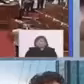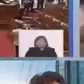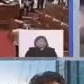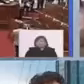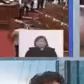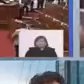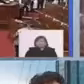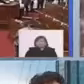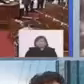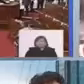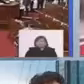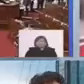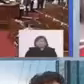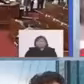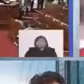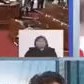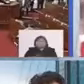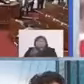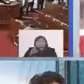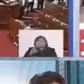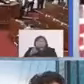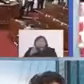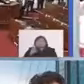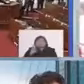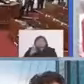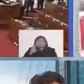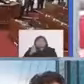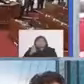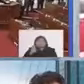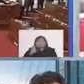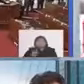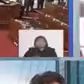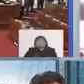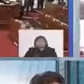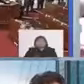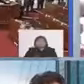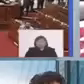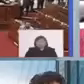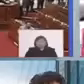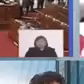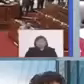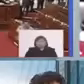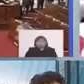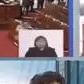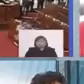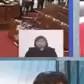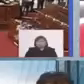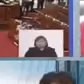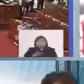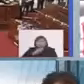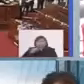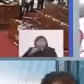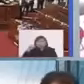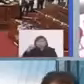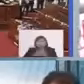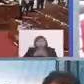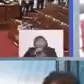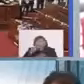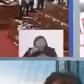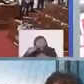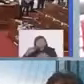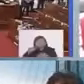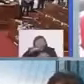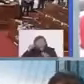¿no? En un principio habían el presidente del Congreso había pedido la opinión de los congresistas, pero finalmente